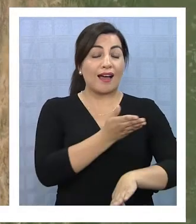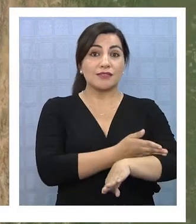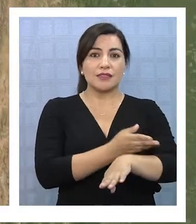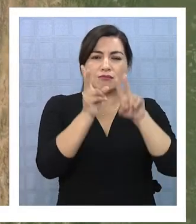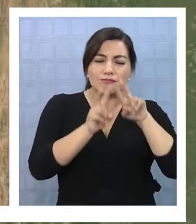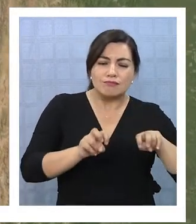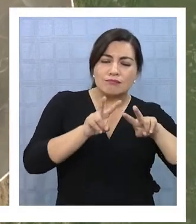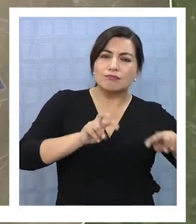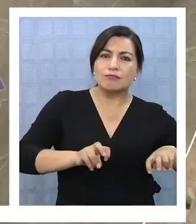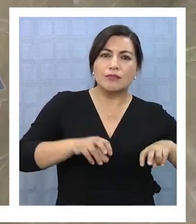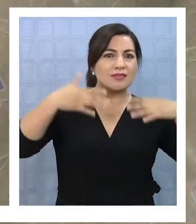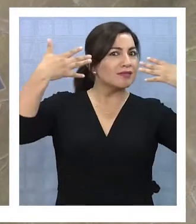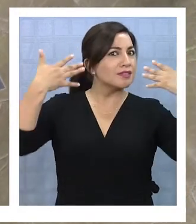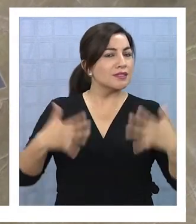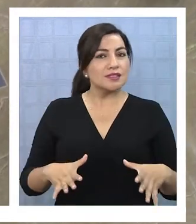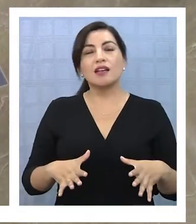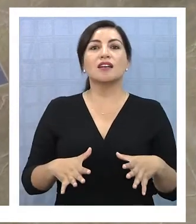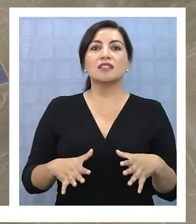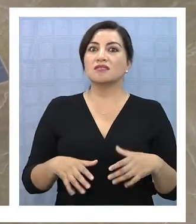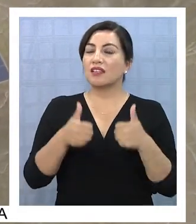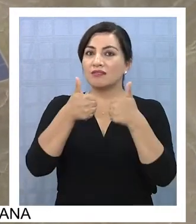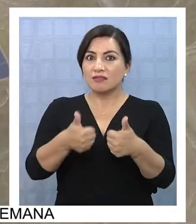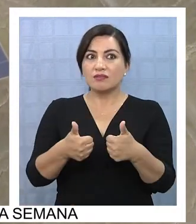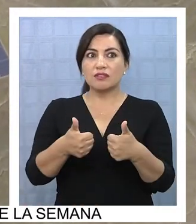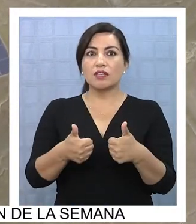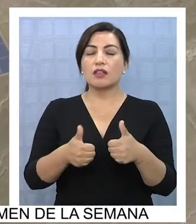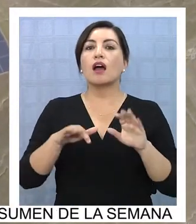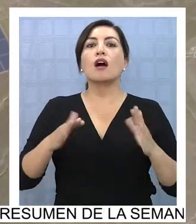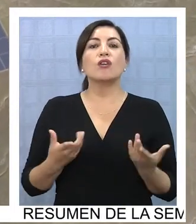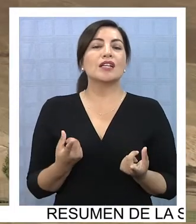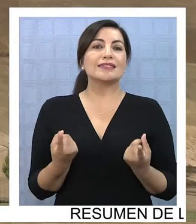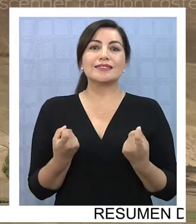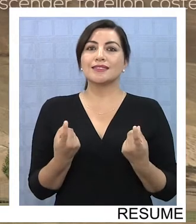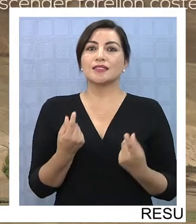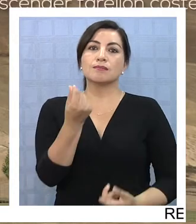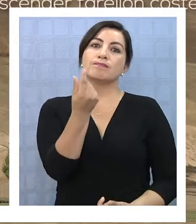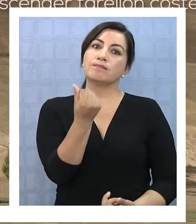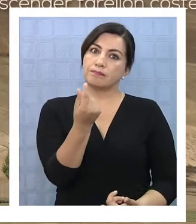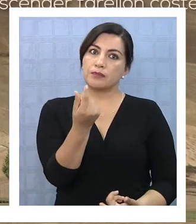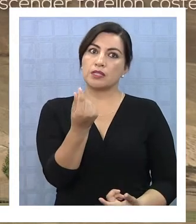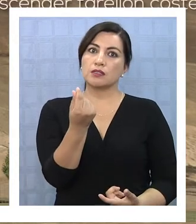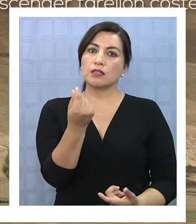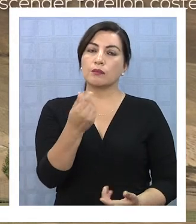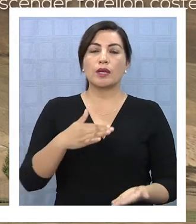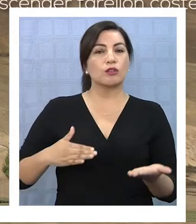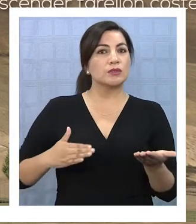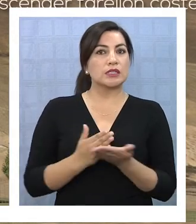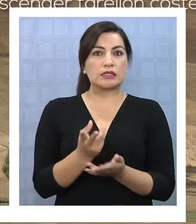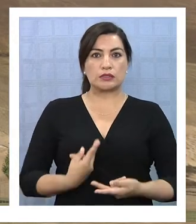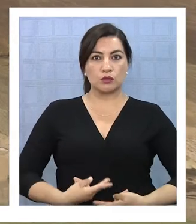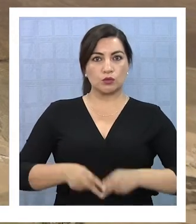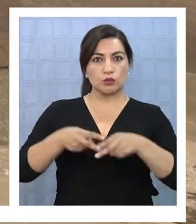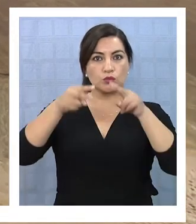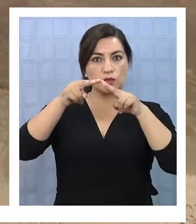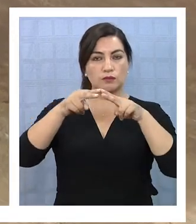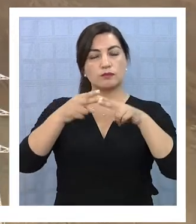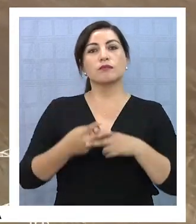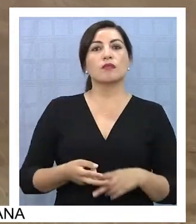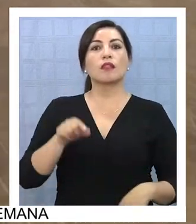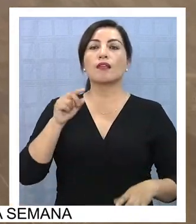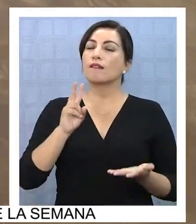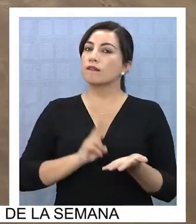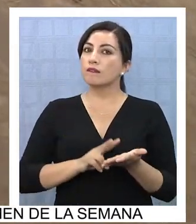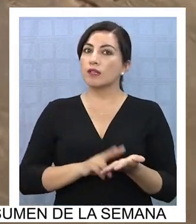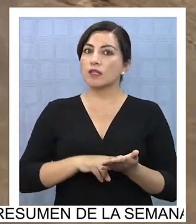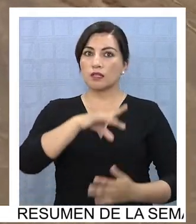ahora viene una parte fundamental, como lo será buscar el financiamiento para comenzar la etapa de construcción. Y efectivamente